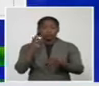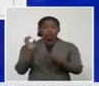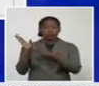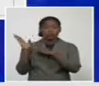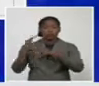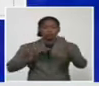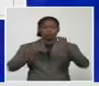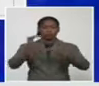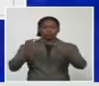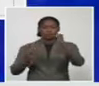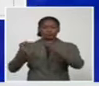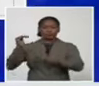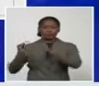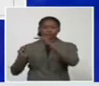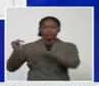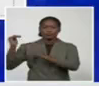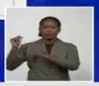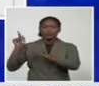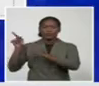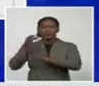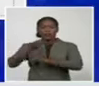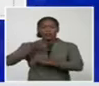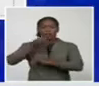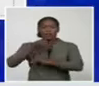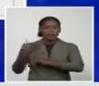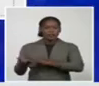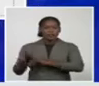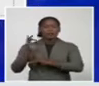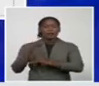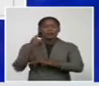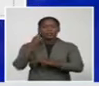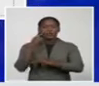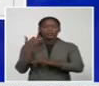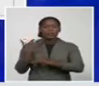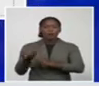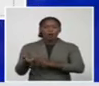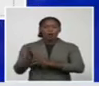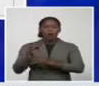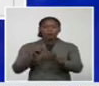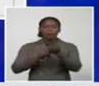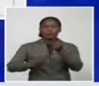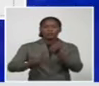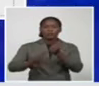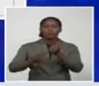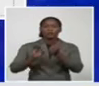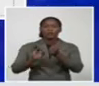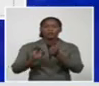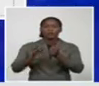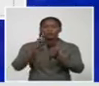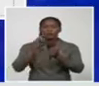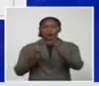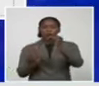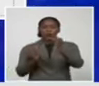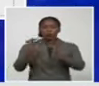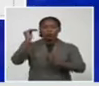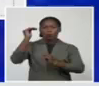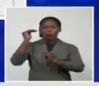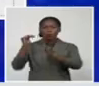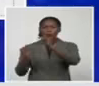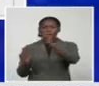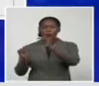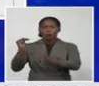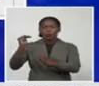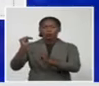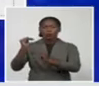ve que es la cifra más alta que hemos tenido en los últimos 15 días,